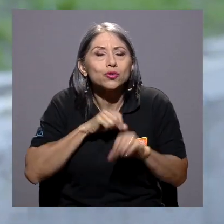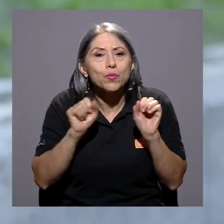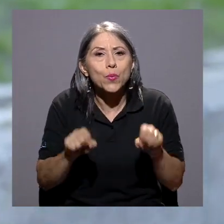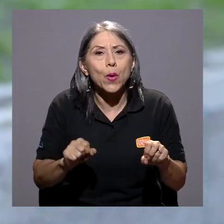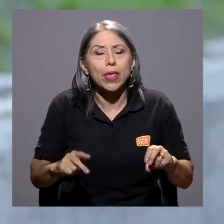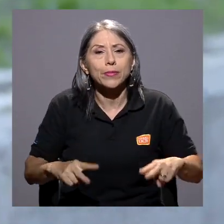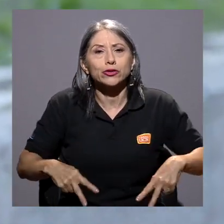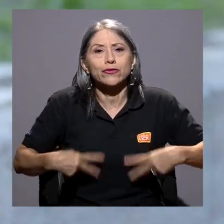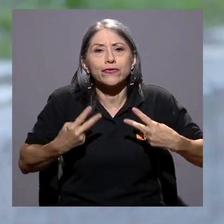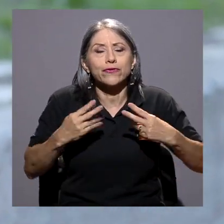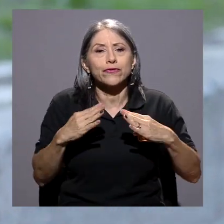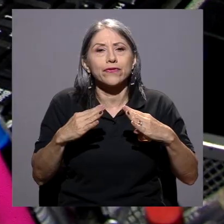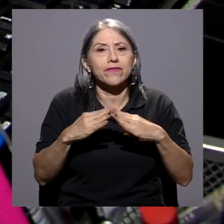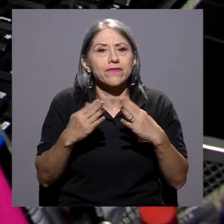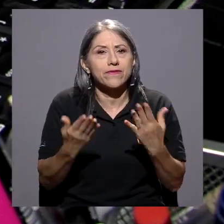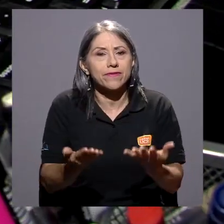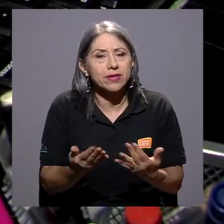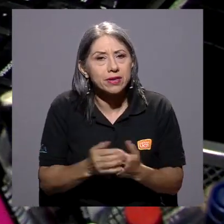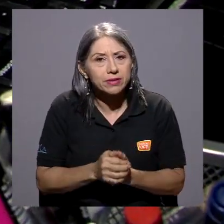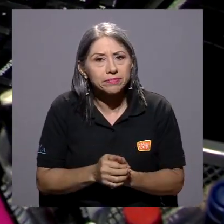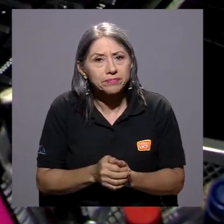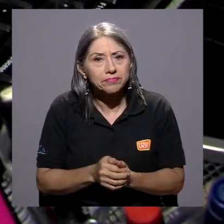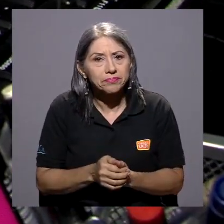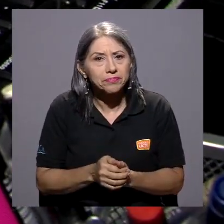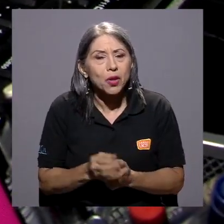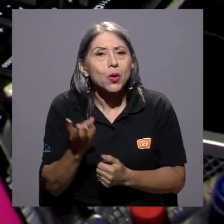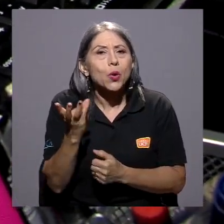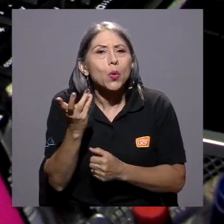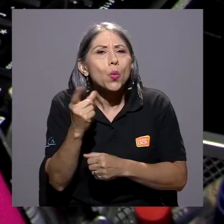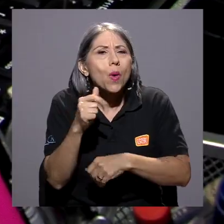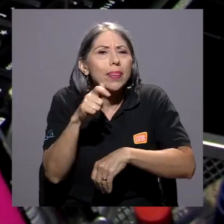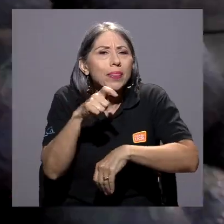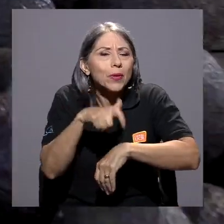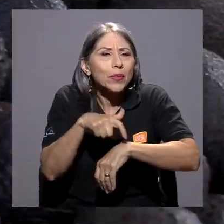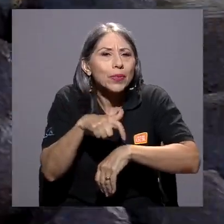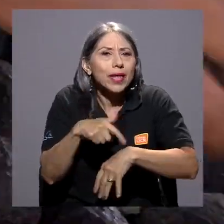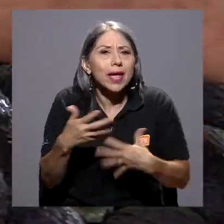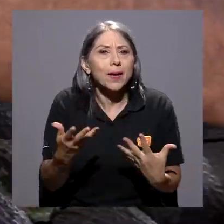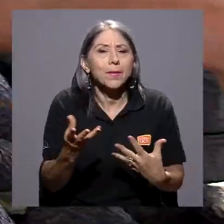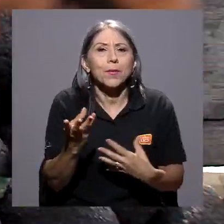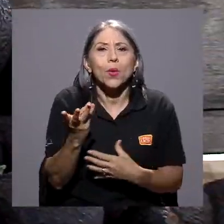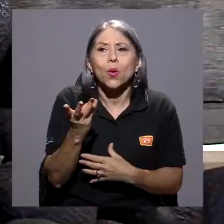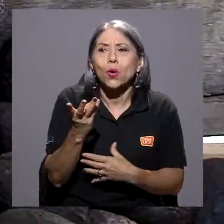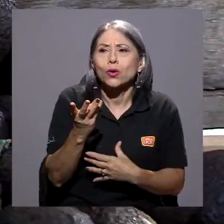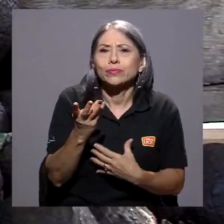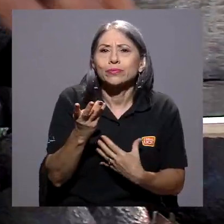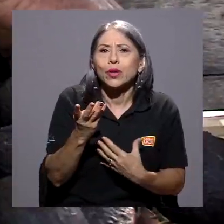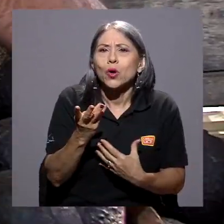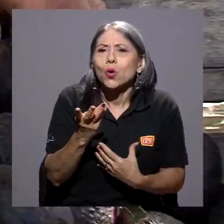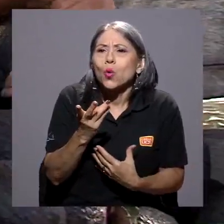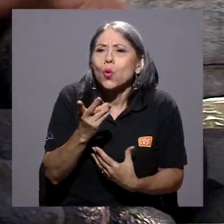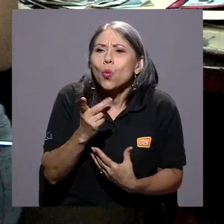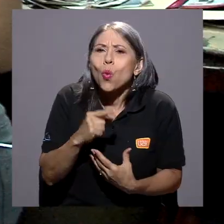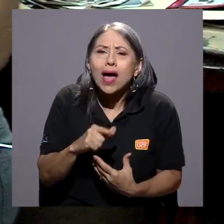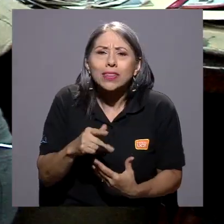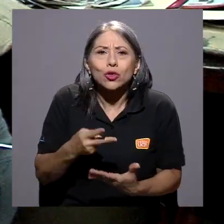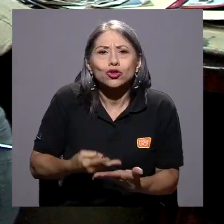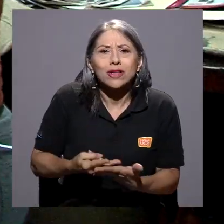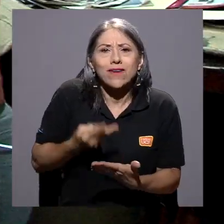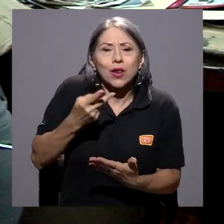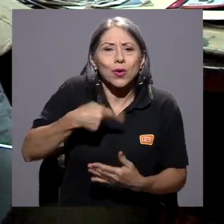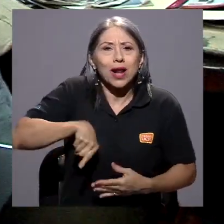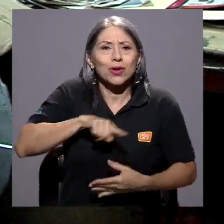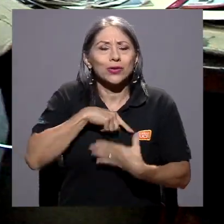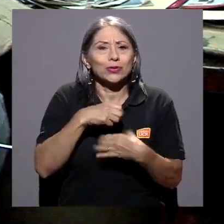vivir, ¿verdad? Cuánto tiempo y cuánto sentimos que se valora lo que